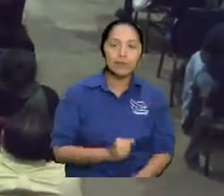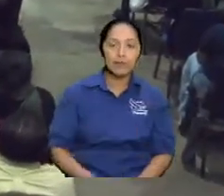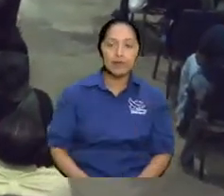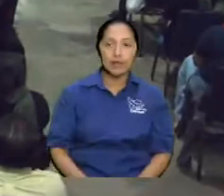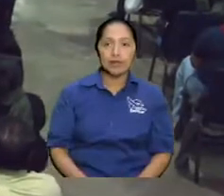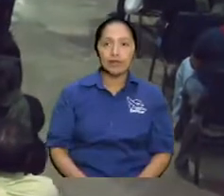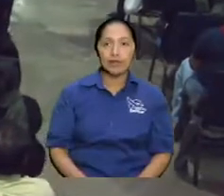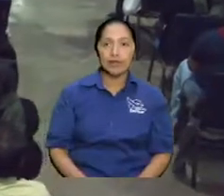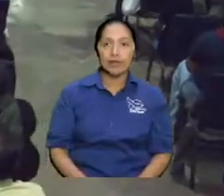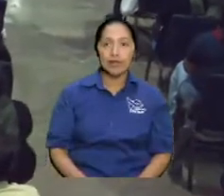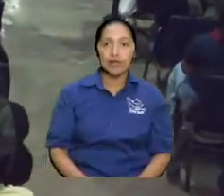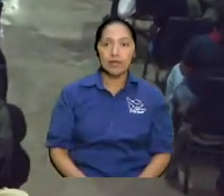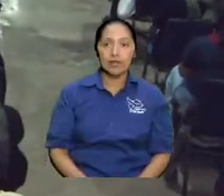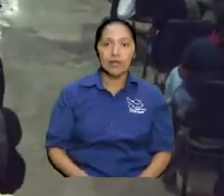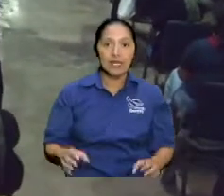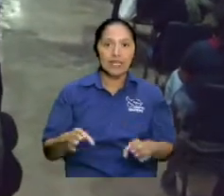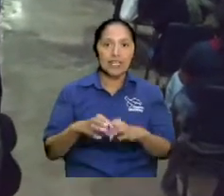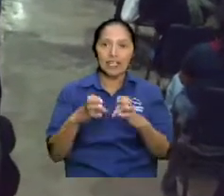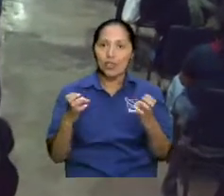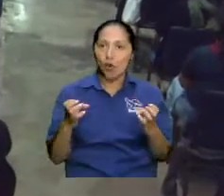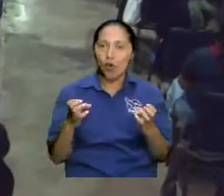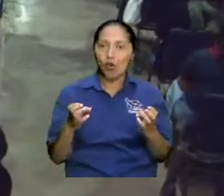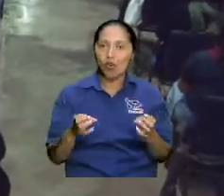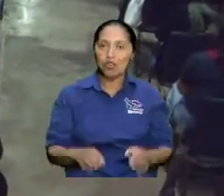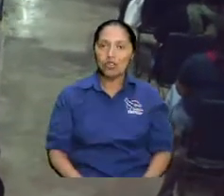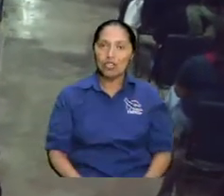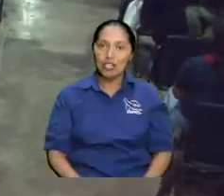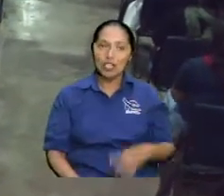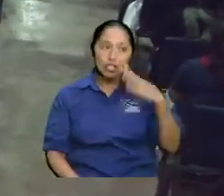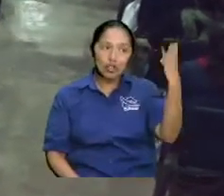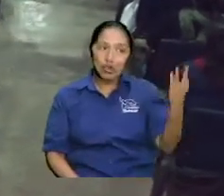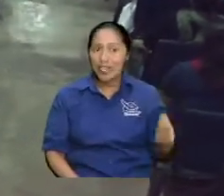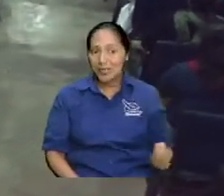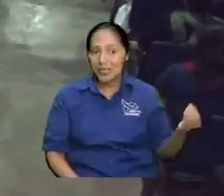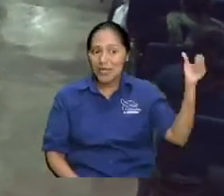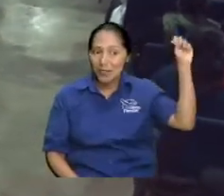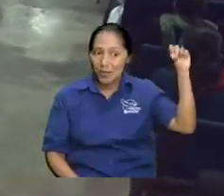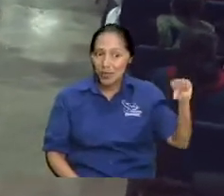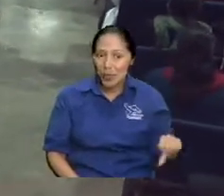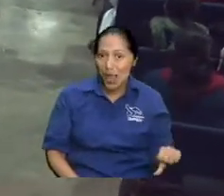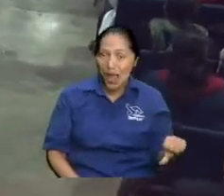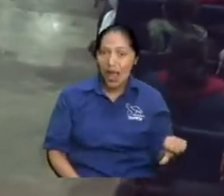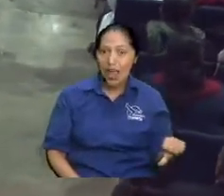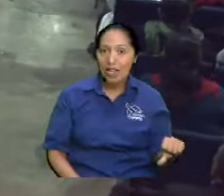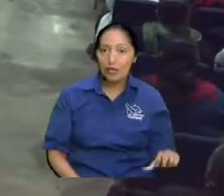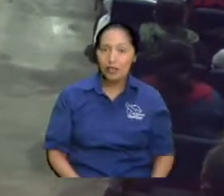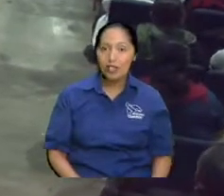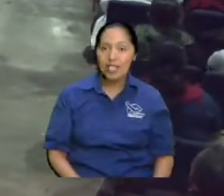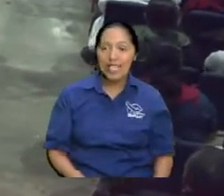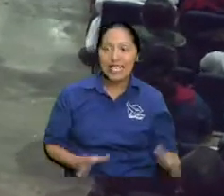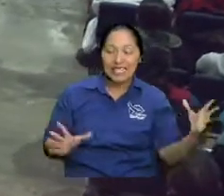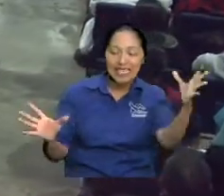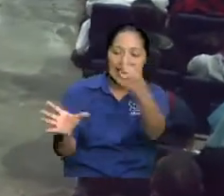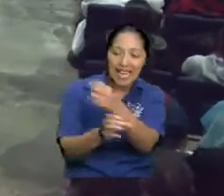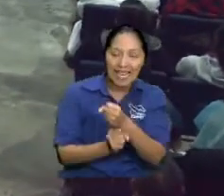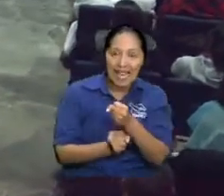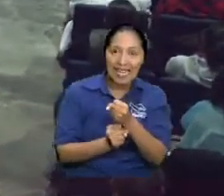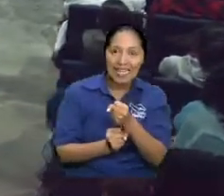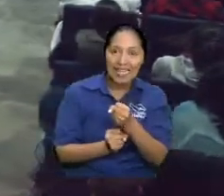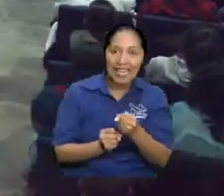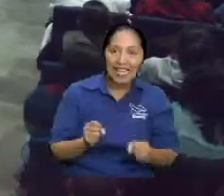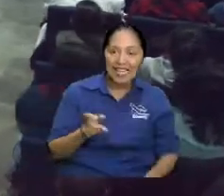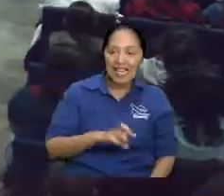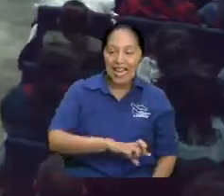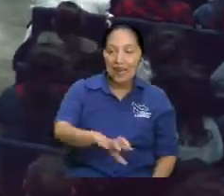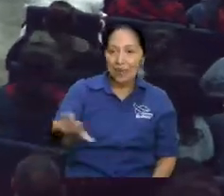Entonces, esos son espíritus que agarran a los israelitas, son madianitas, son espíritus que agarran a los israelitas y los agarran a la hora